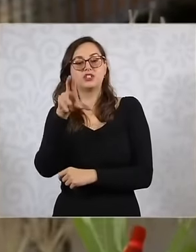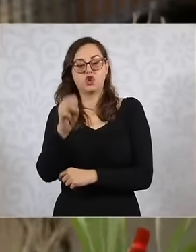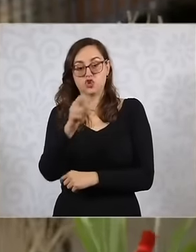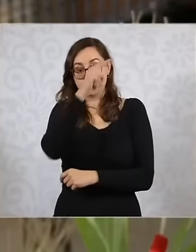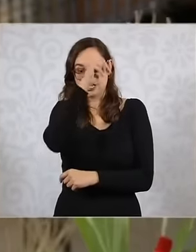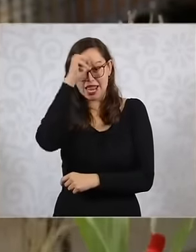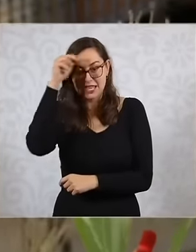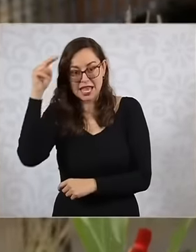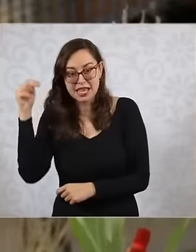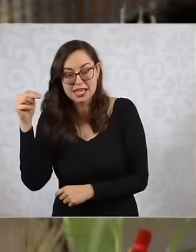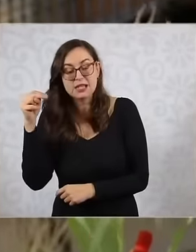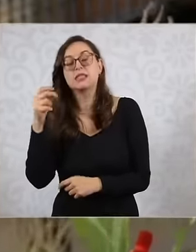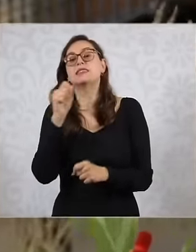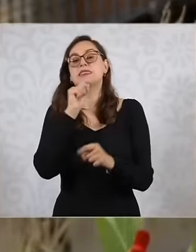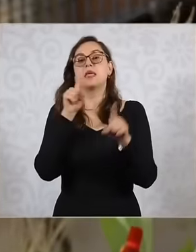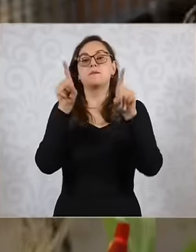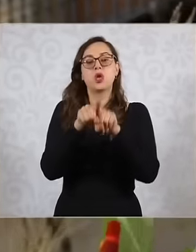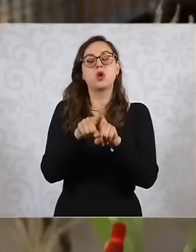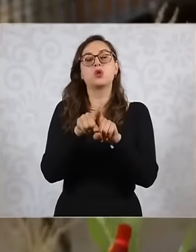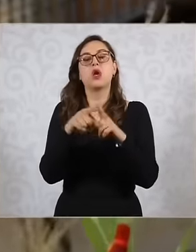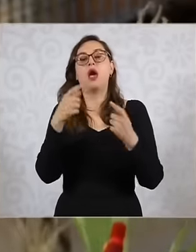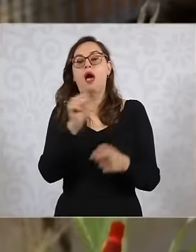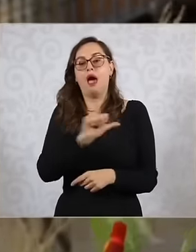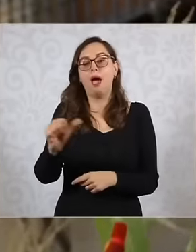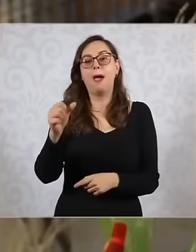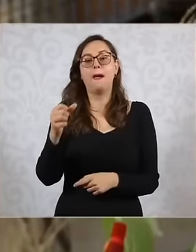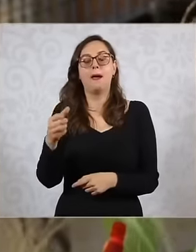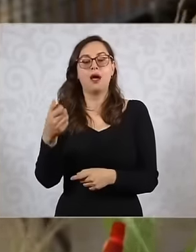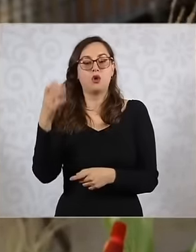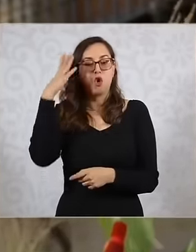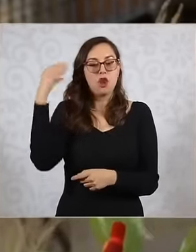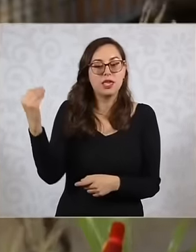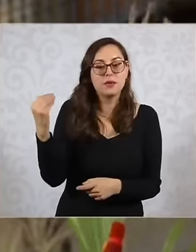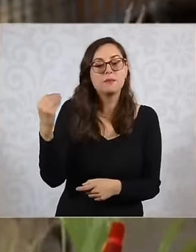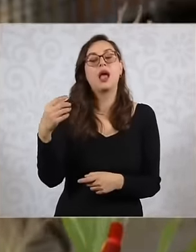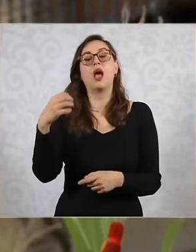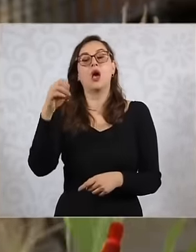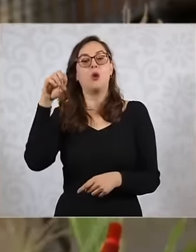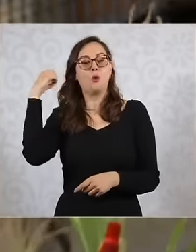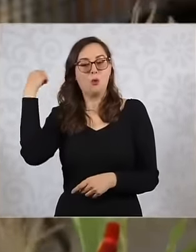Ampliación Colima, Manzanillo. Oaxaca, Tuxtepec.